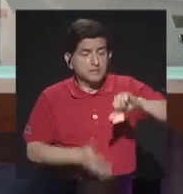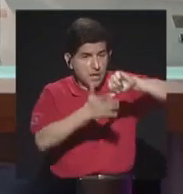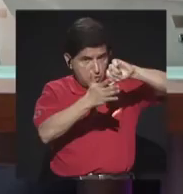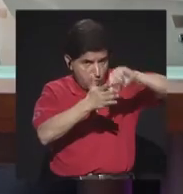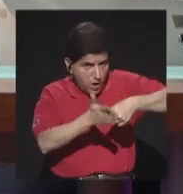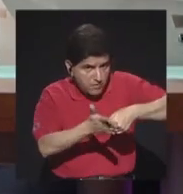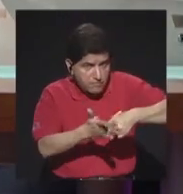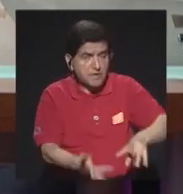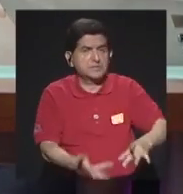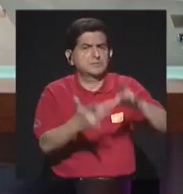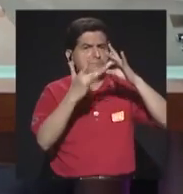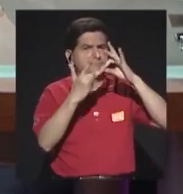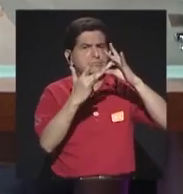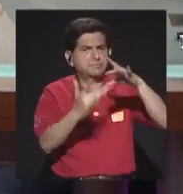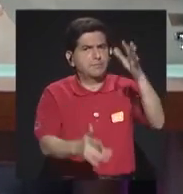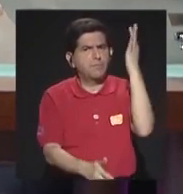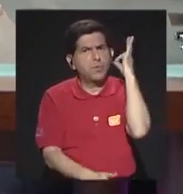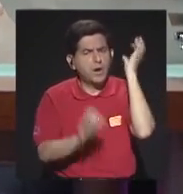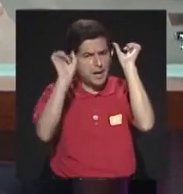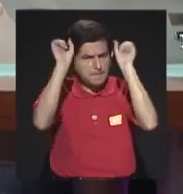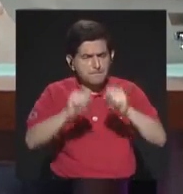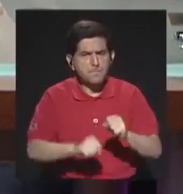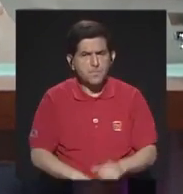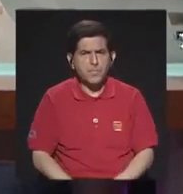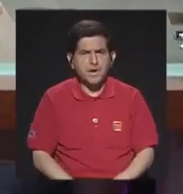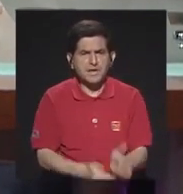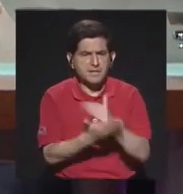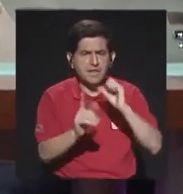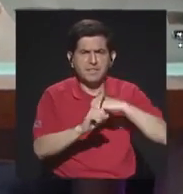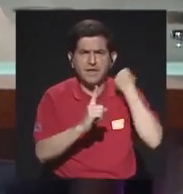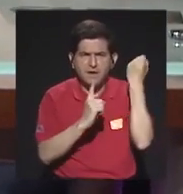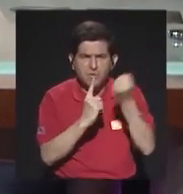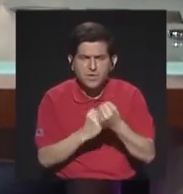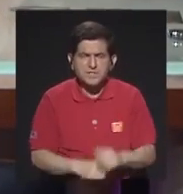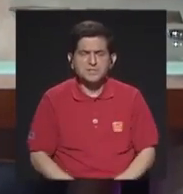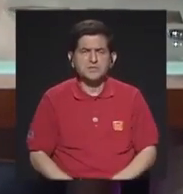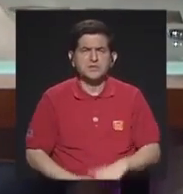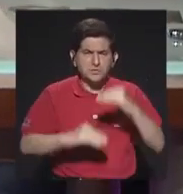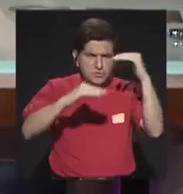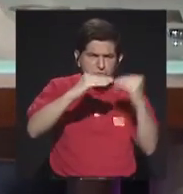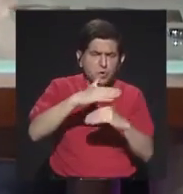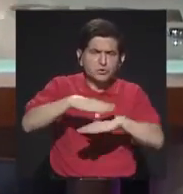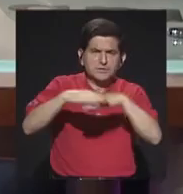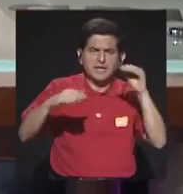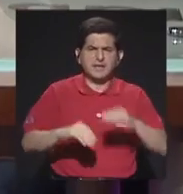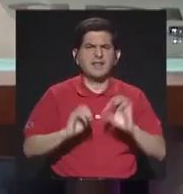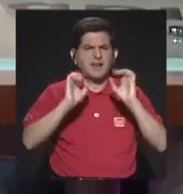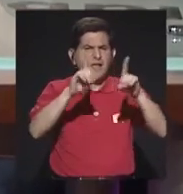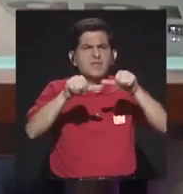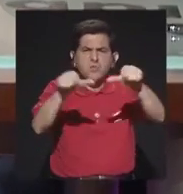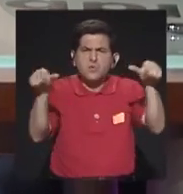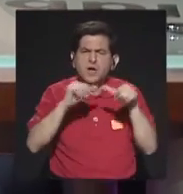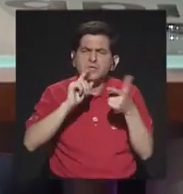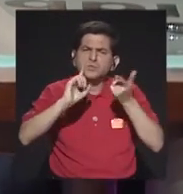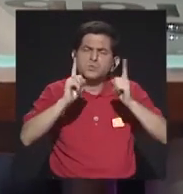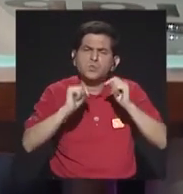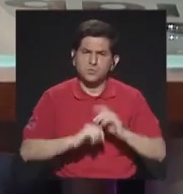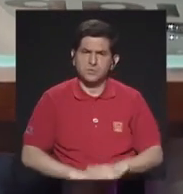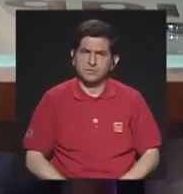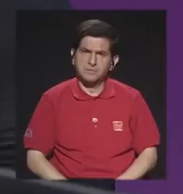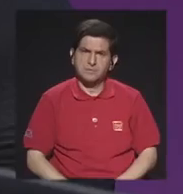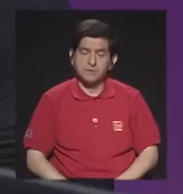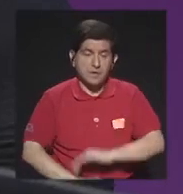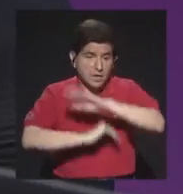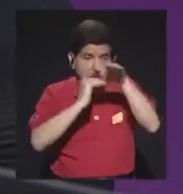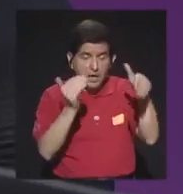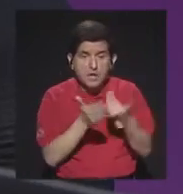énfasis prioritario para que la mujer logre salir de algunas condiciones de subordinación. ¿Educación en qué área? Educación, bueno, todo